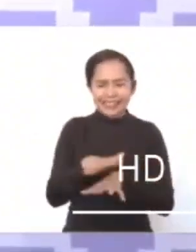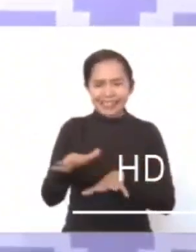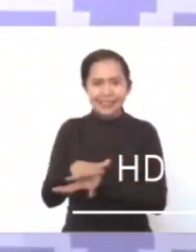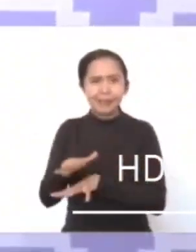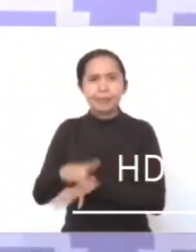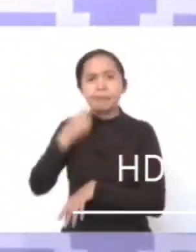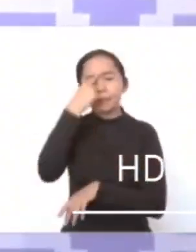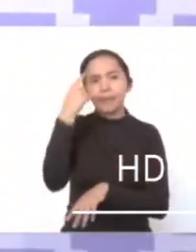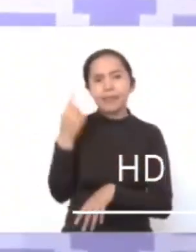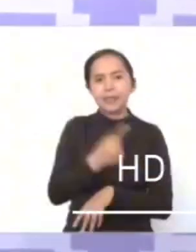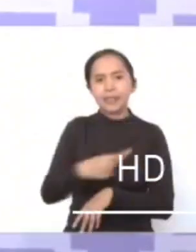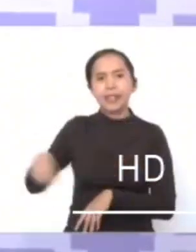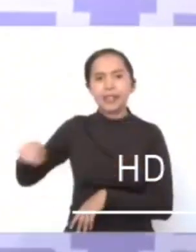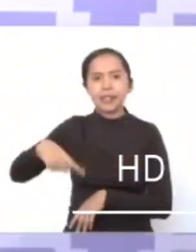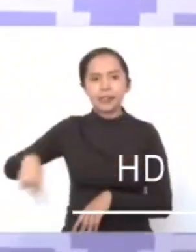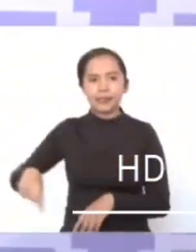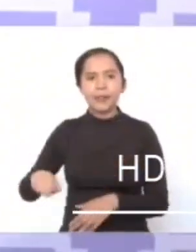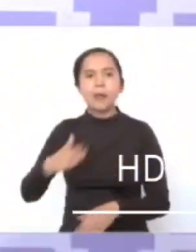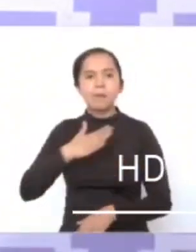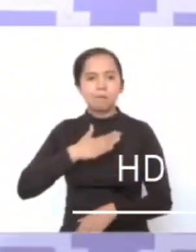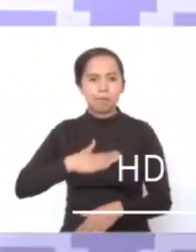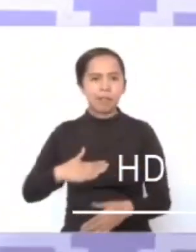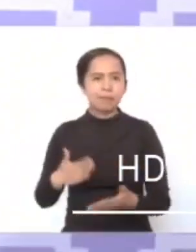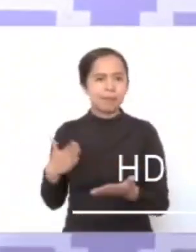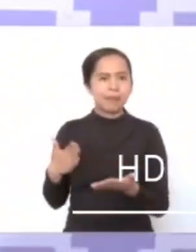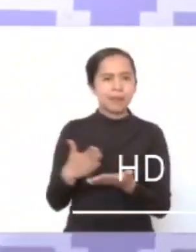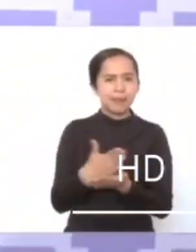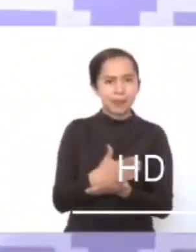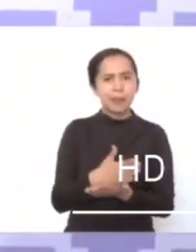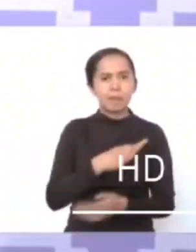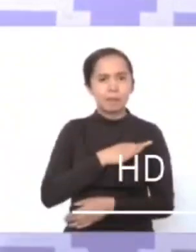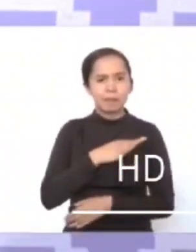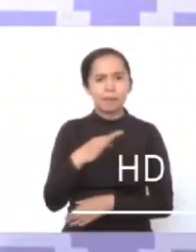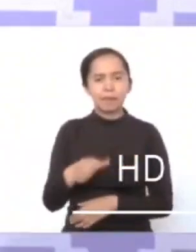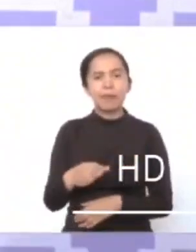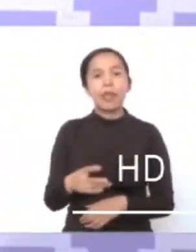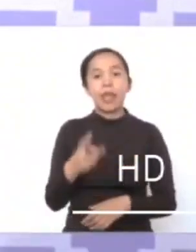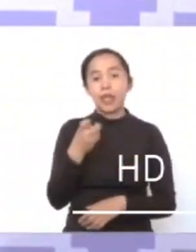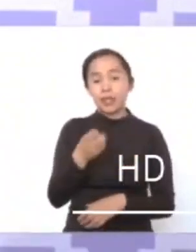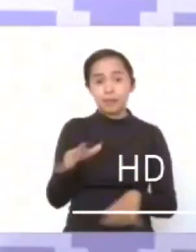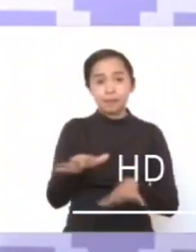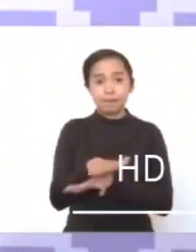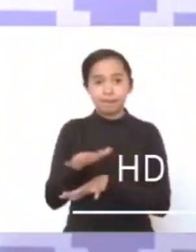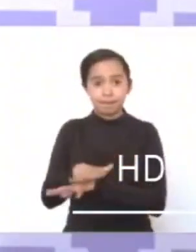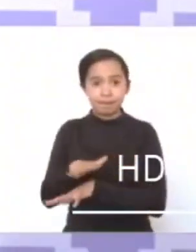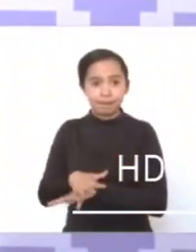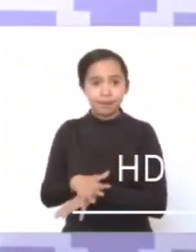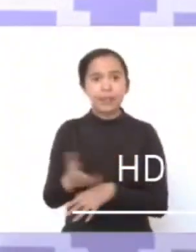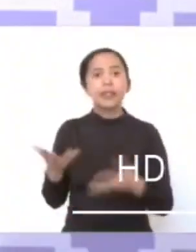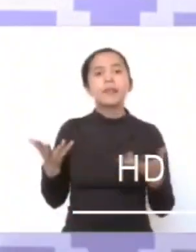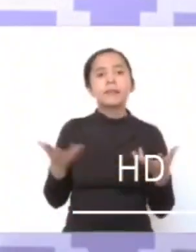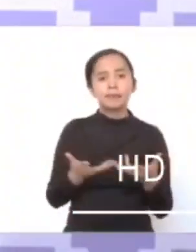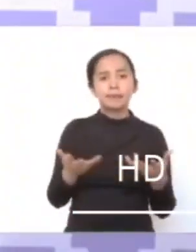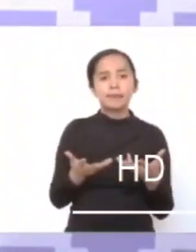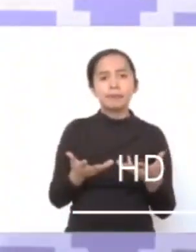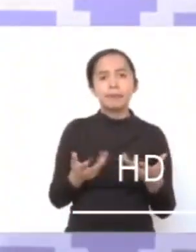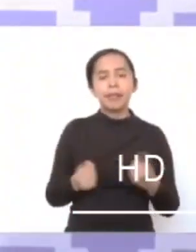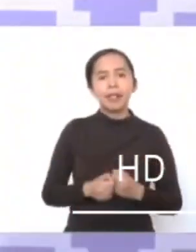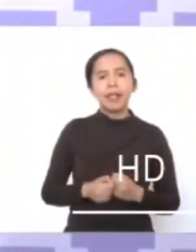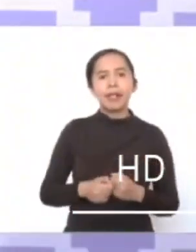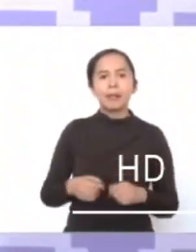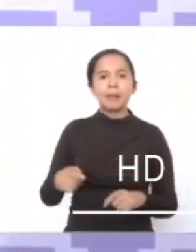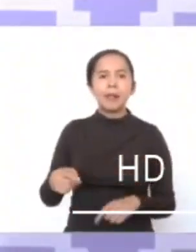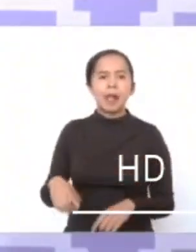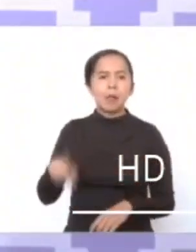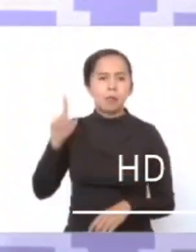el acceso a la justicia para las mujeres. Esta transformación significó la incorporación de la perspectiva